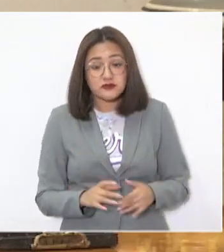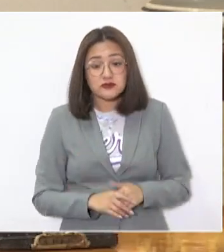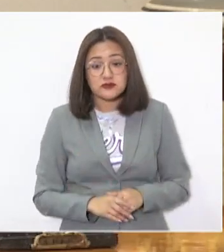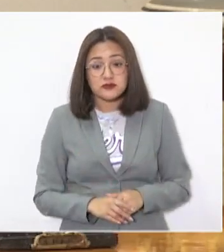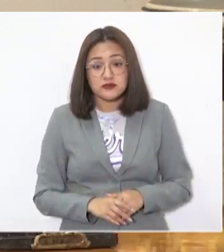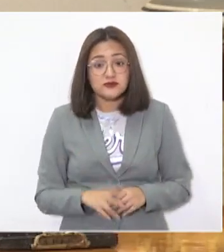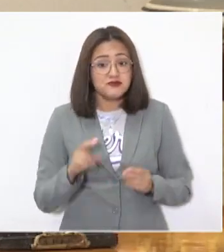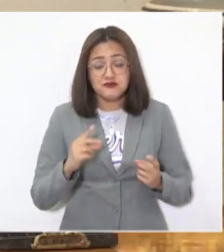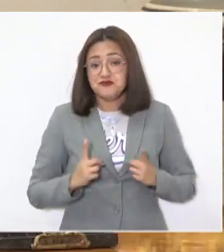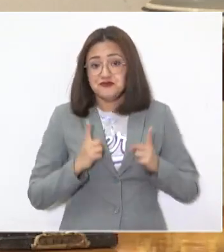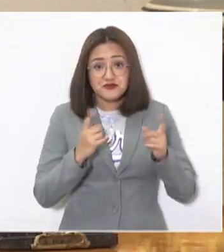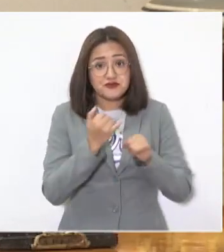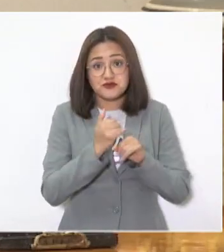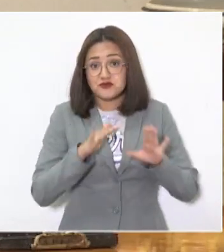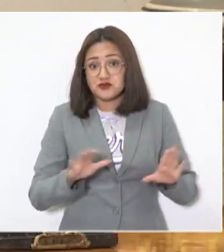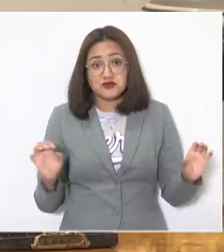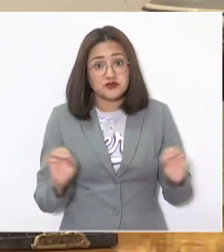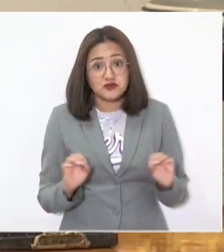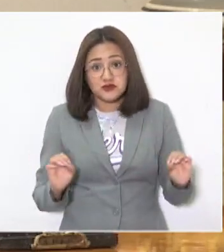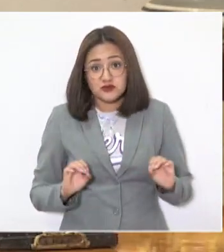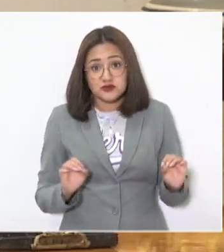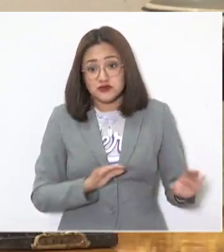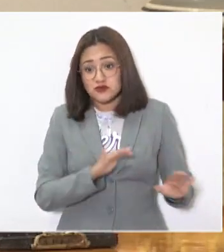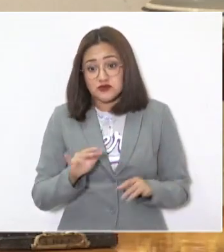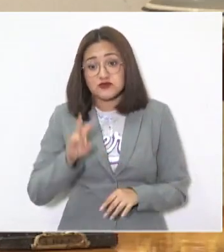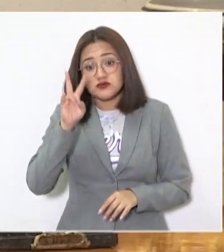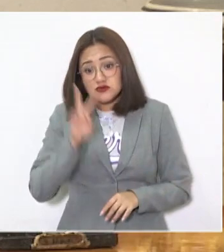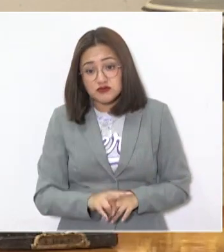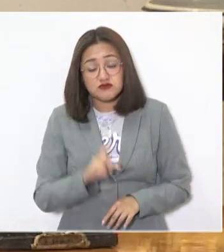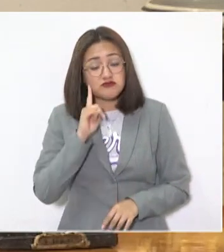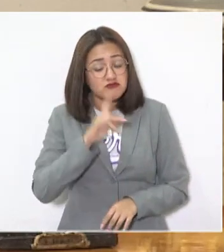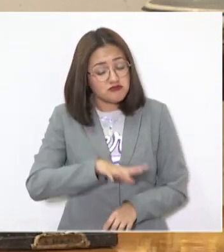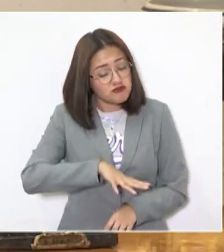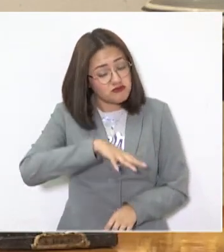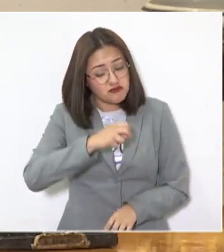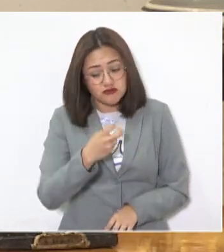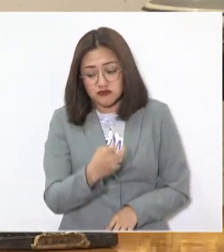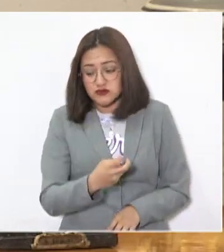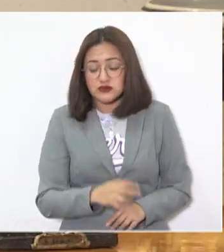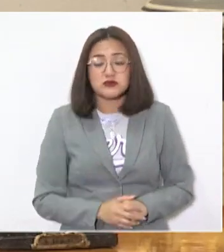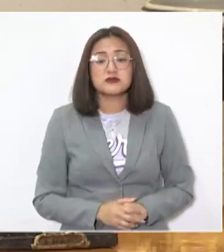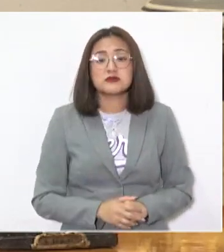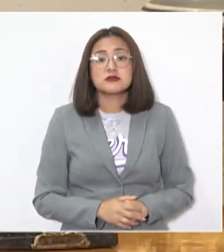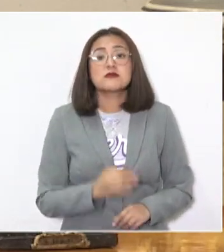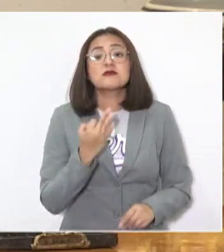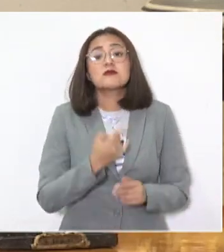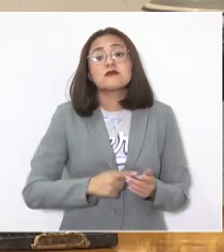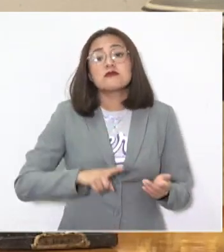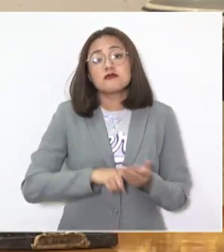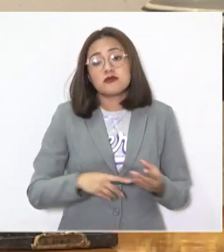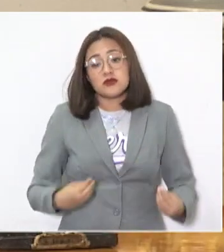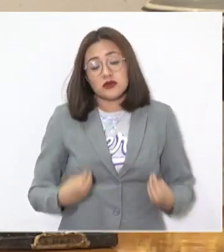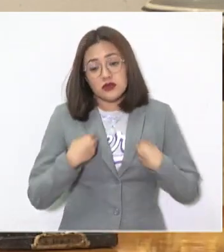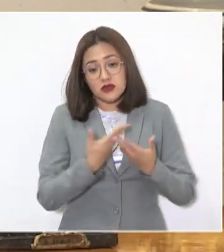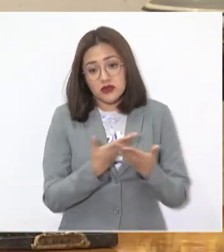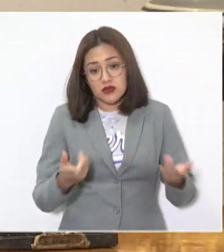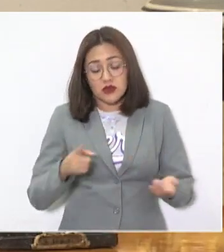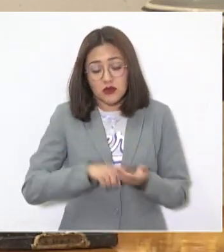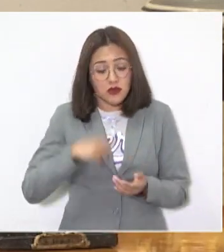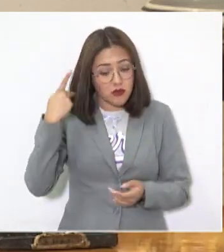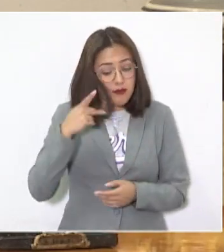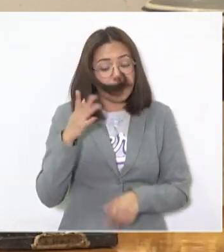no entregaron la información. Fue un verdadero abuso. El deterioro de la vida pública en Puebla fue